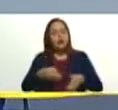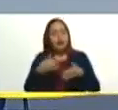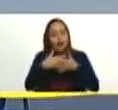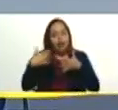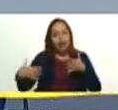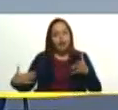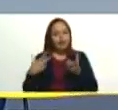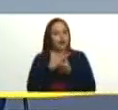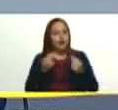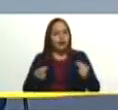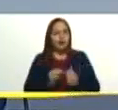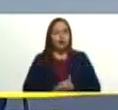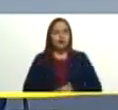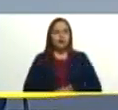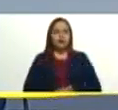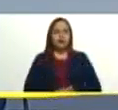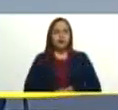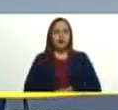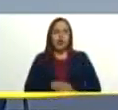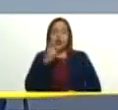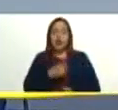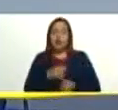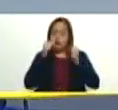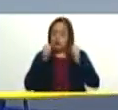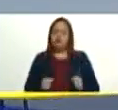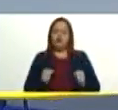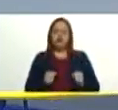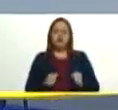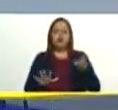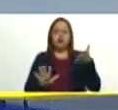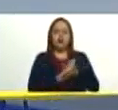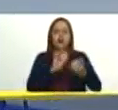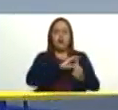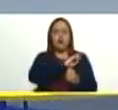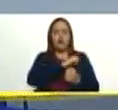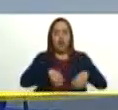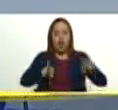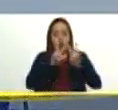No. Hay que mantenerse firme con los principios.